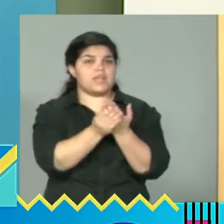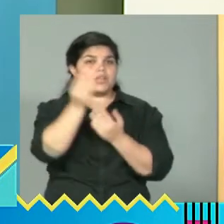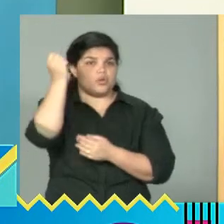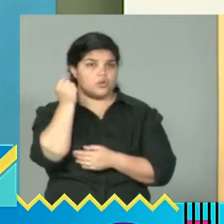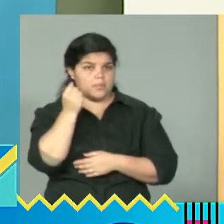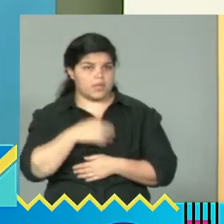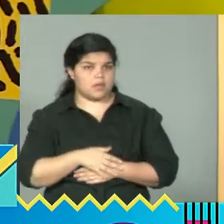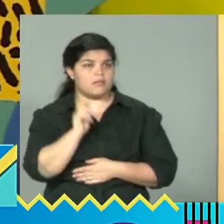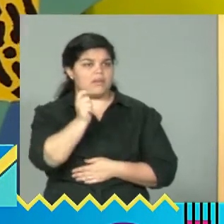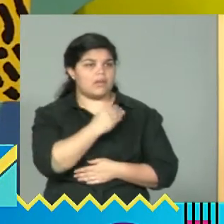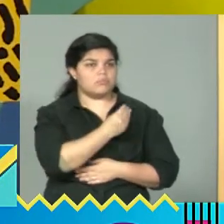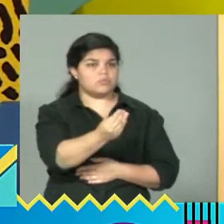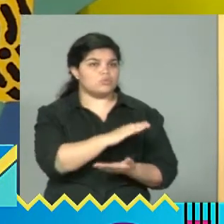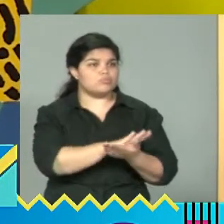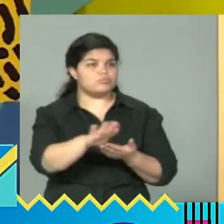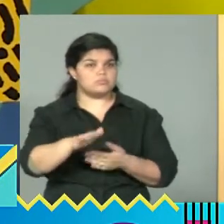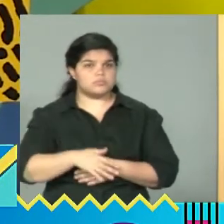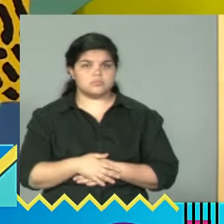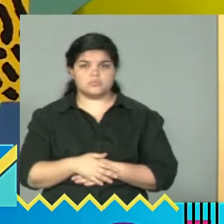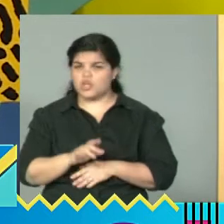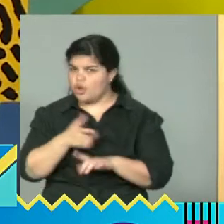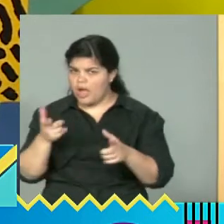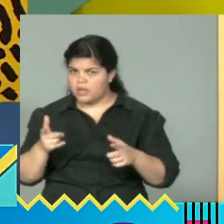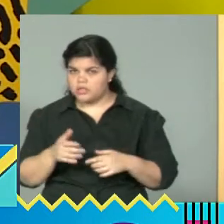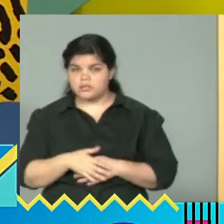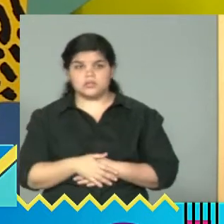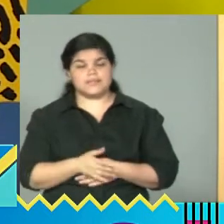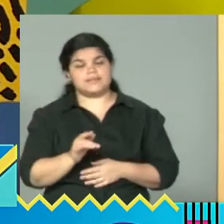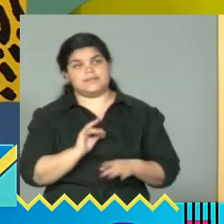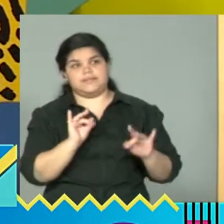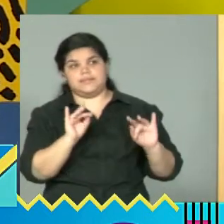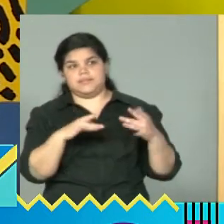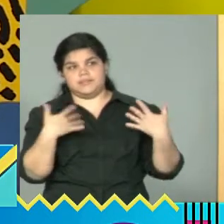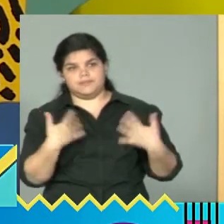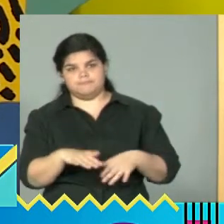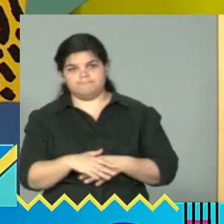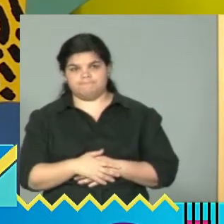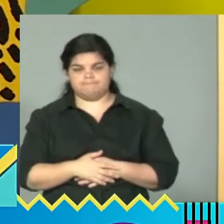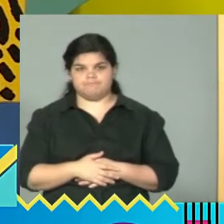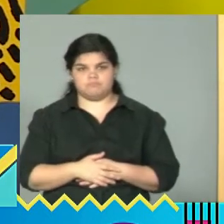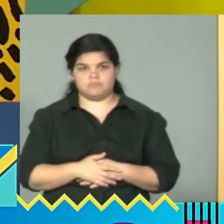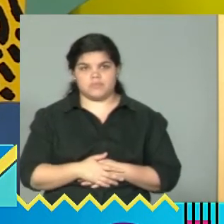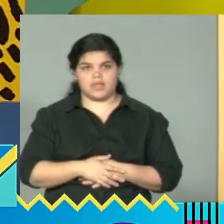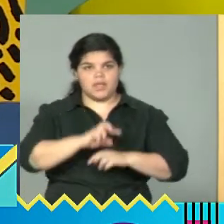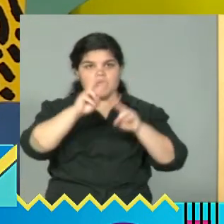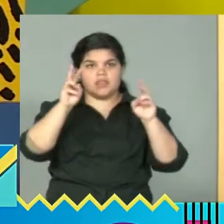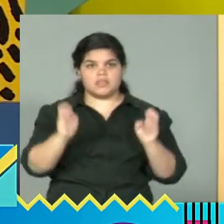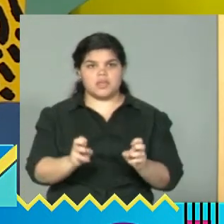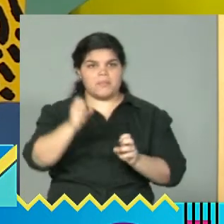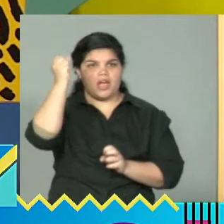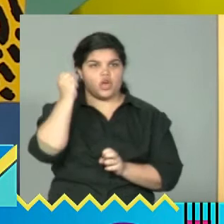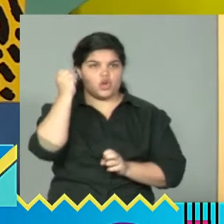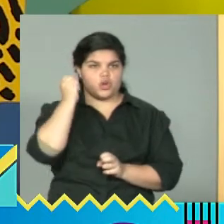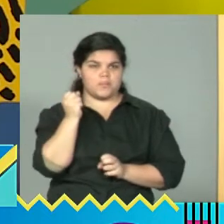Economía? No. ¿O no hay? Es muy difícil. Yo creo que la línea, de todas maneras, económica del proyecto